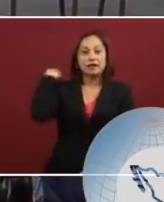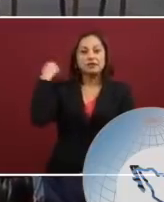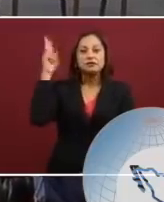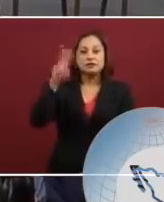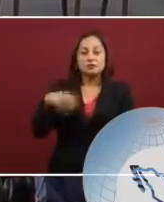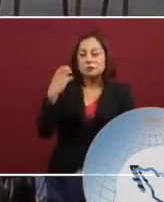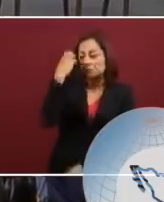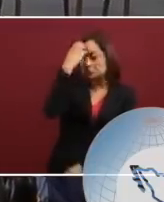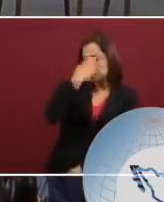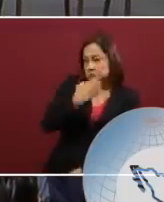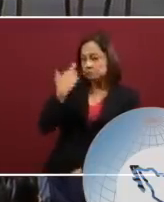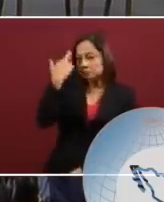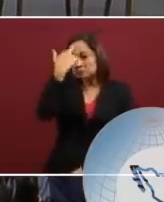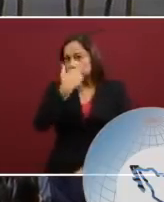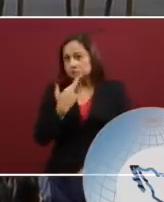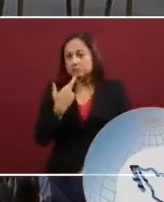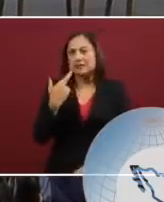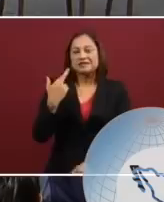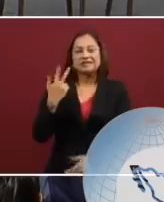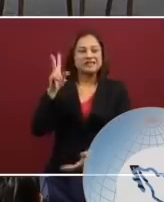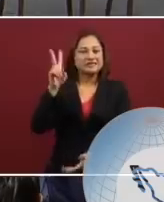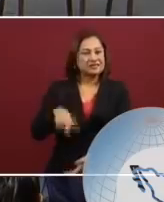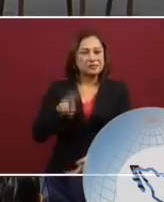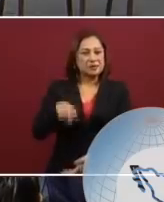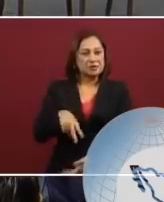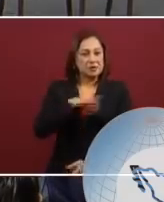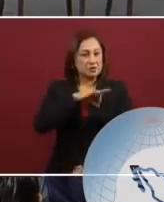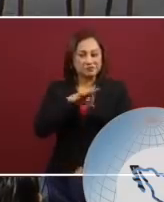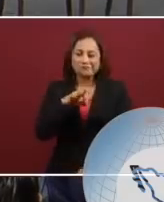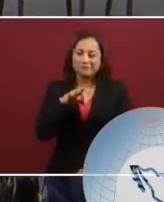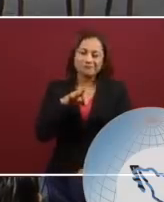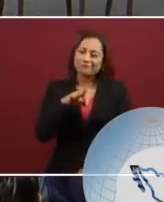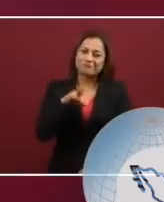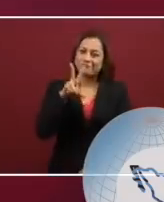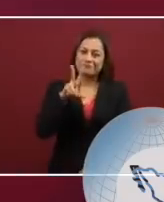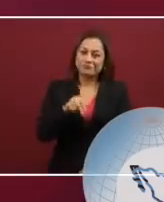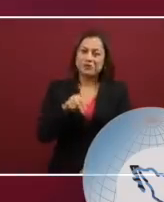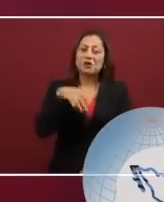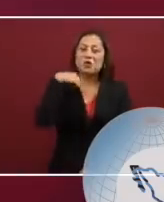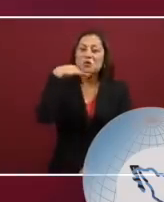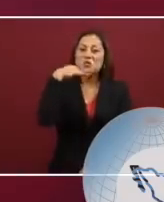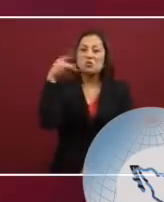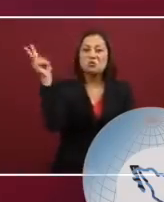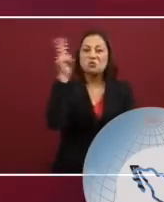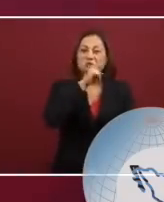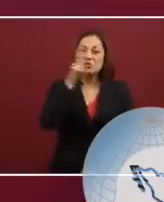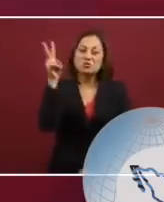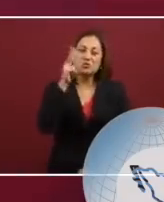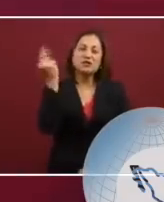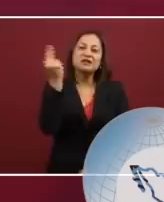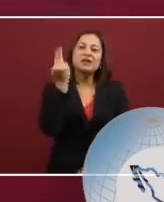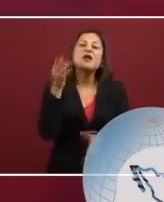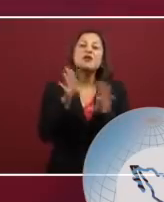una alternativa viable. En realidad, para reducir la contaminación, pues hay que ir a las fuentes de la